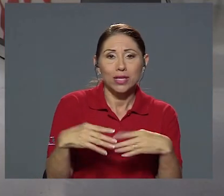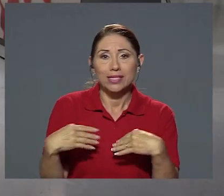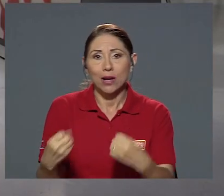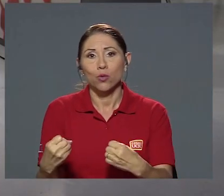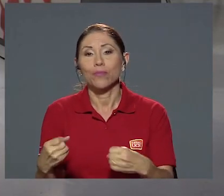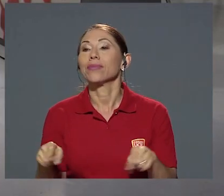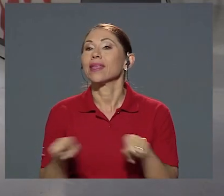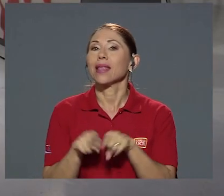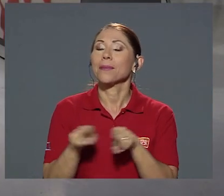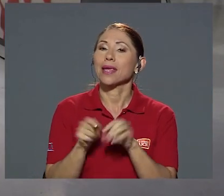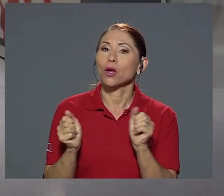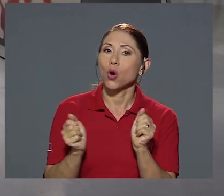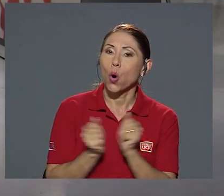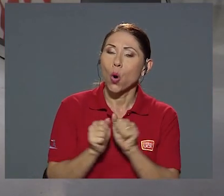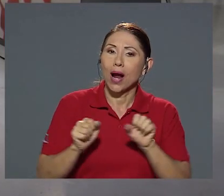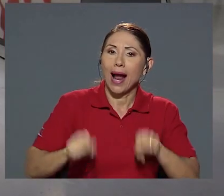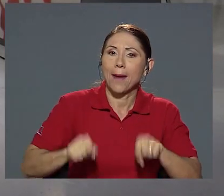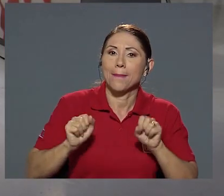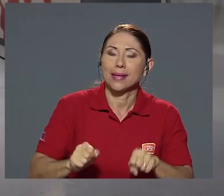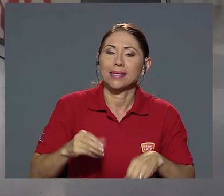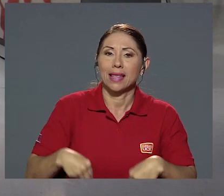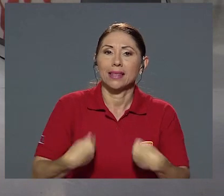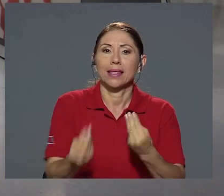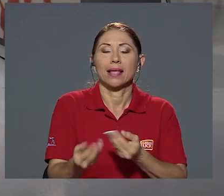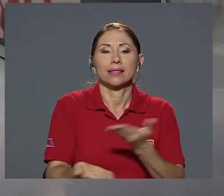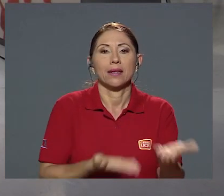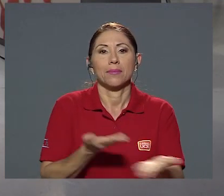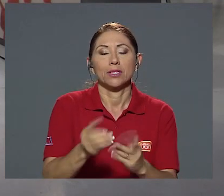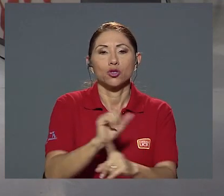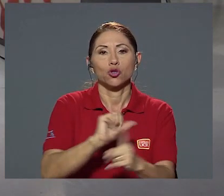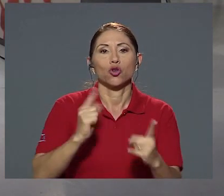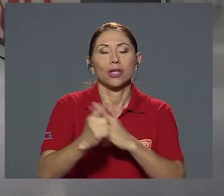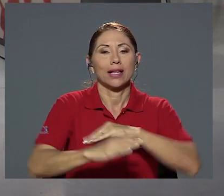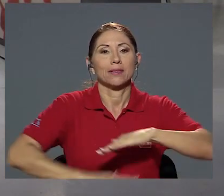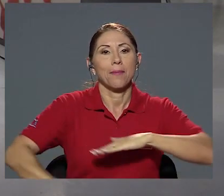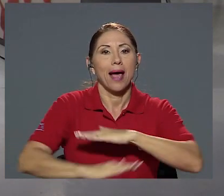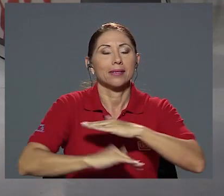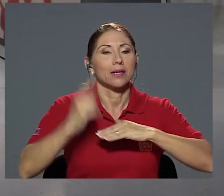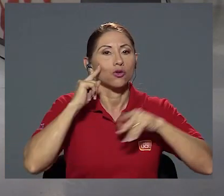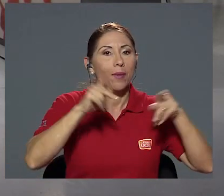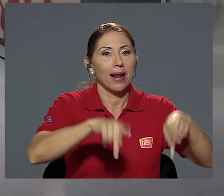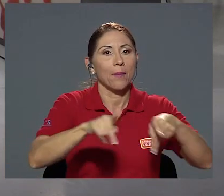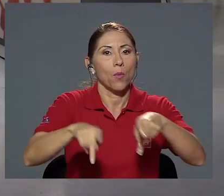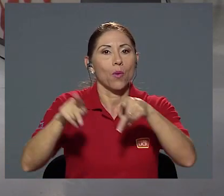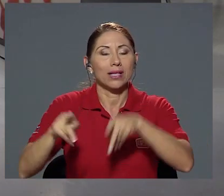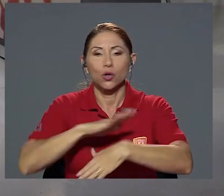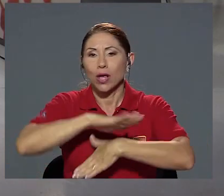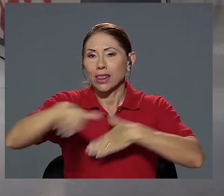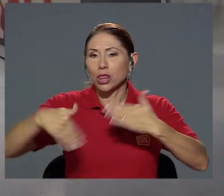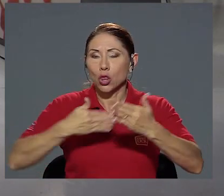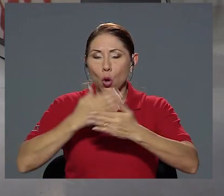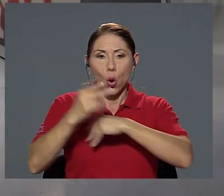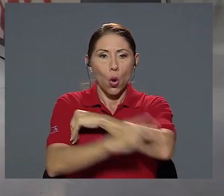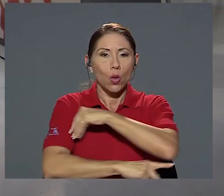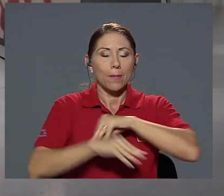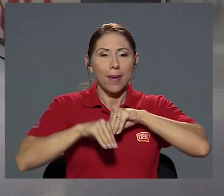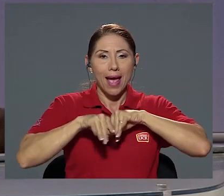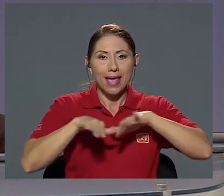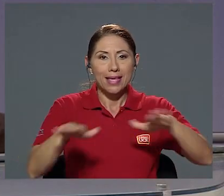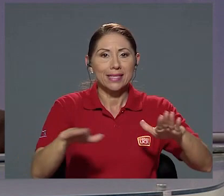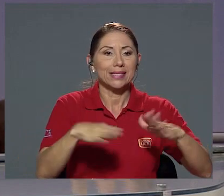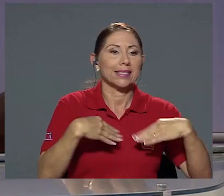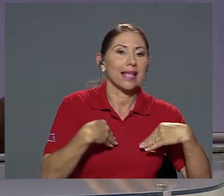tal vez, con la capacidad de brindar servicios sociales básicos a la población en todo el territorio nacional,